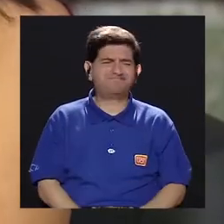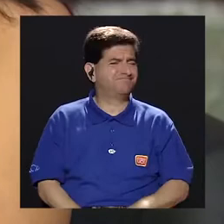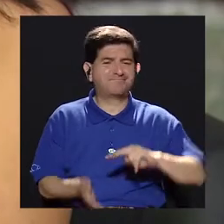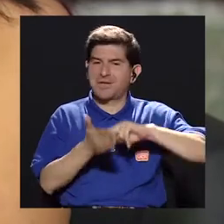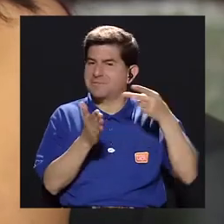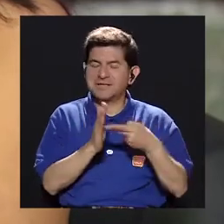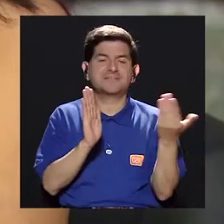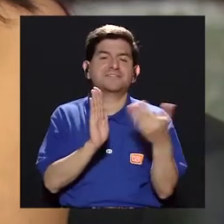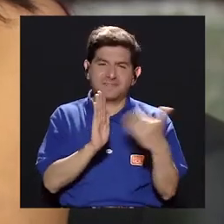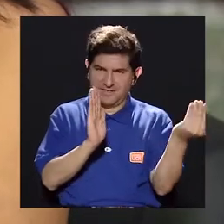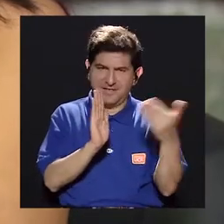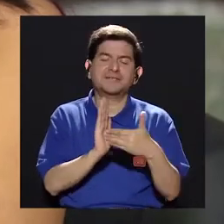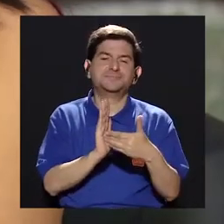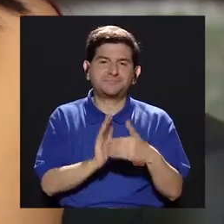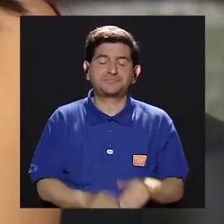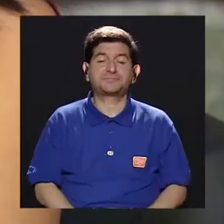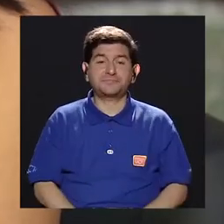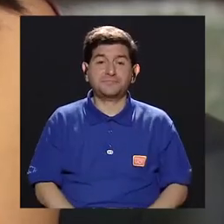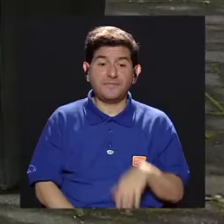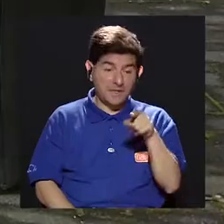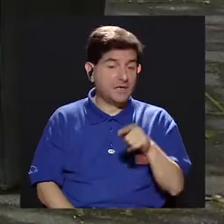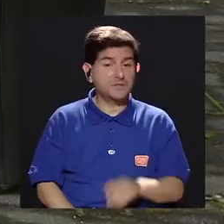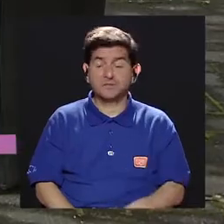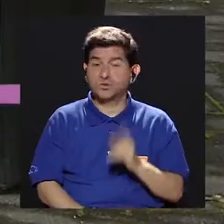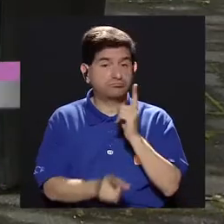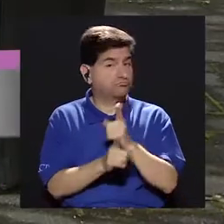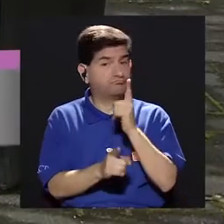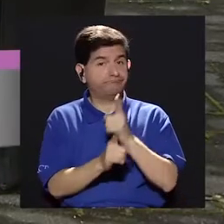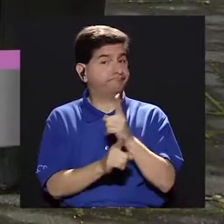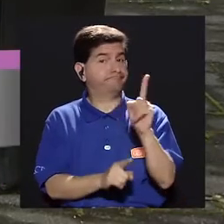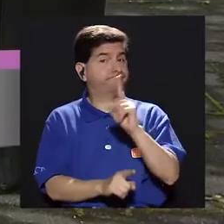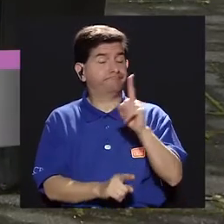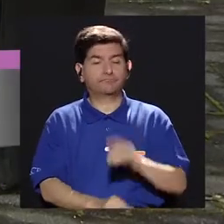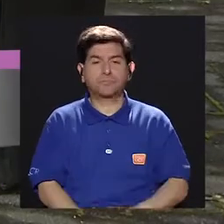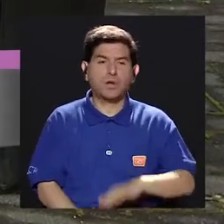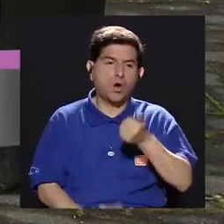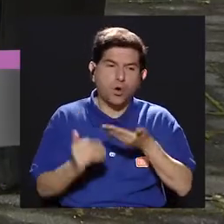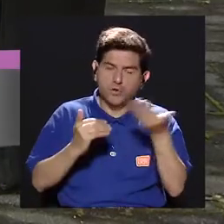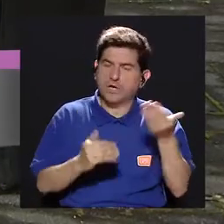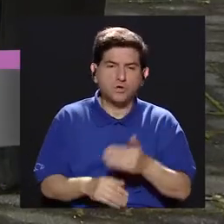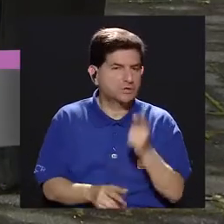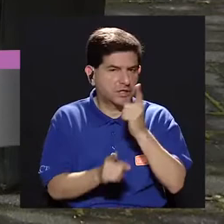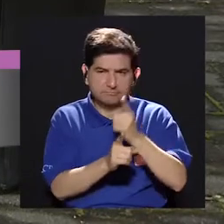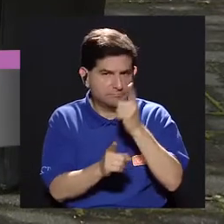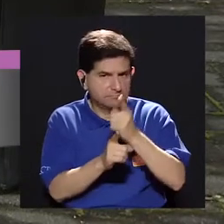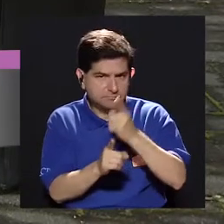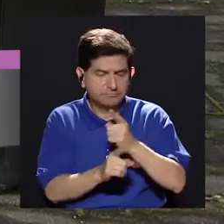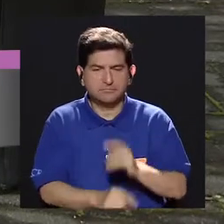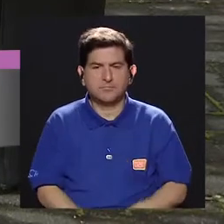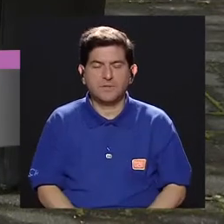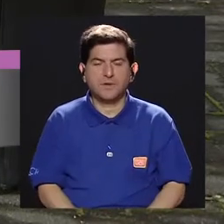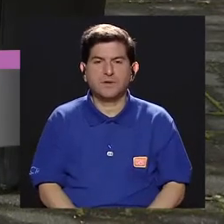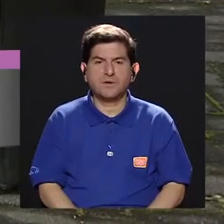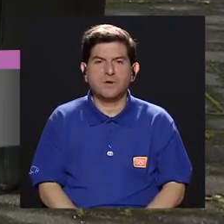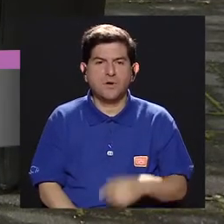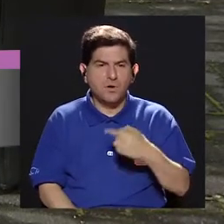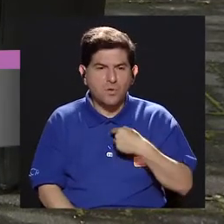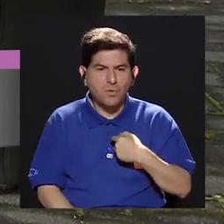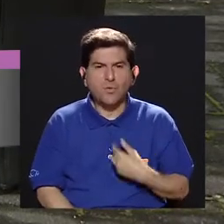voy a generar alguna lesión en el pie, que no es recomendable. Otra cosa que no es recomendable es